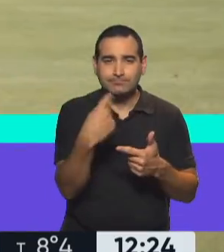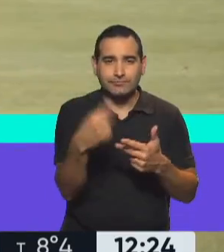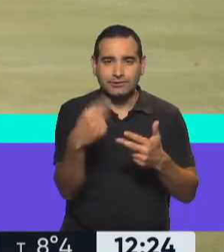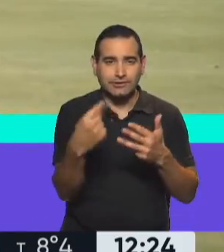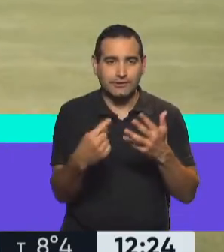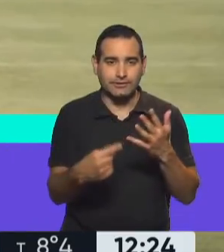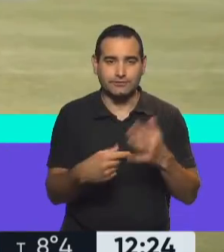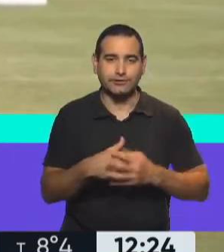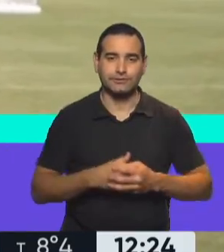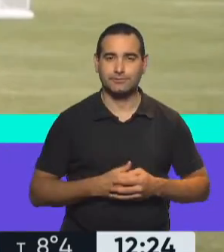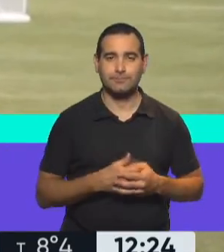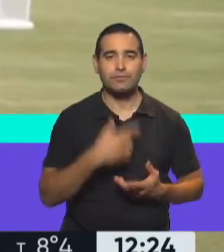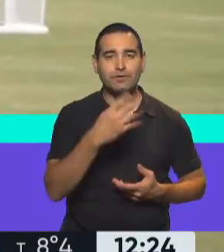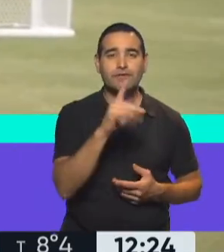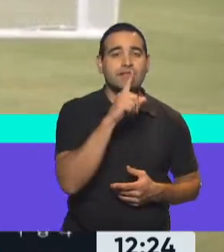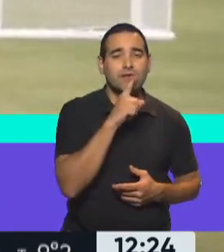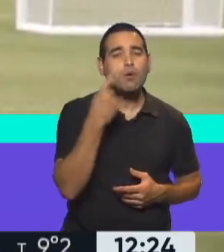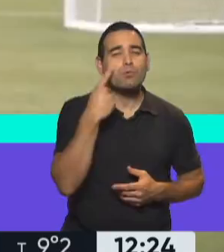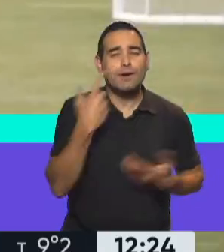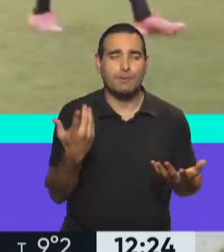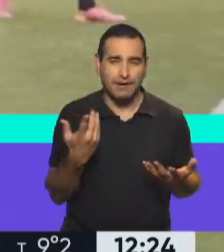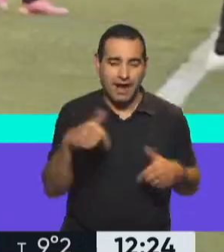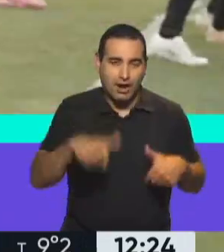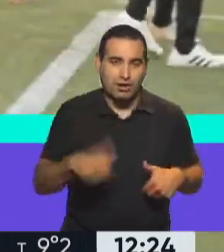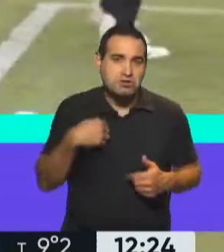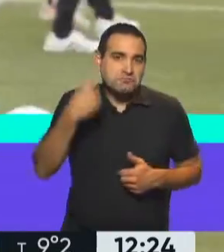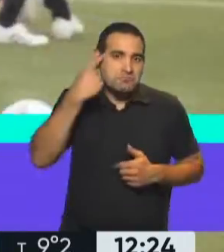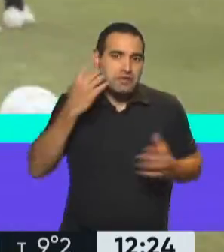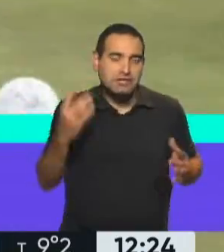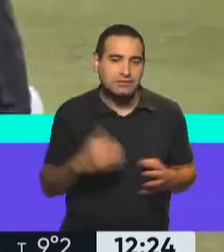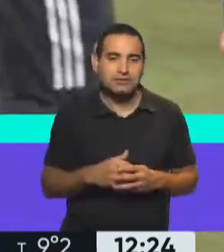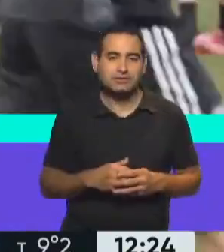va a ir probando. Esto es una evaluación previa nuestra. Supongo que a esta altura Scaloni...